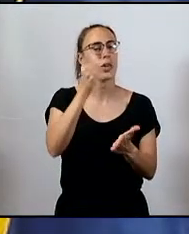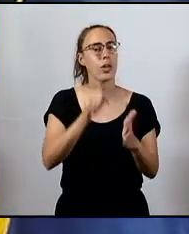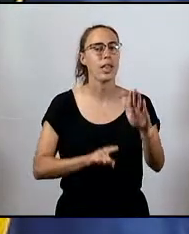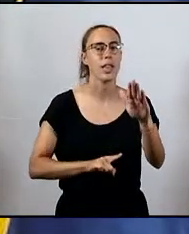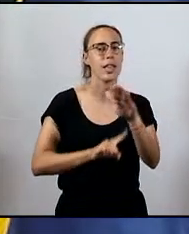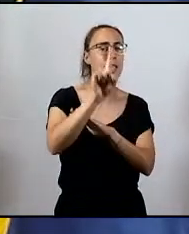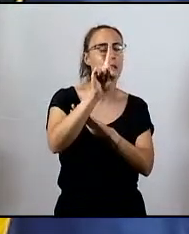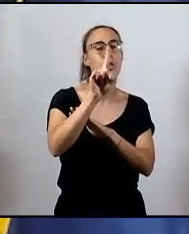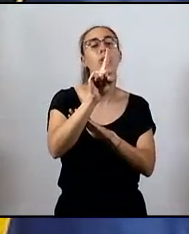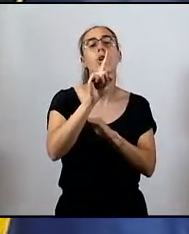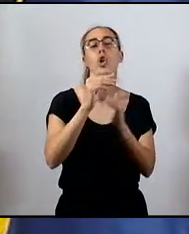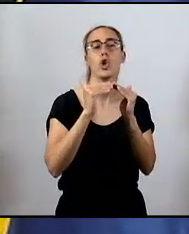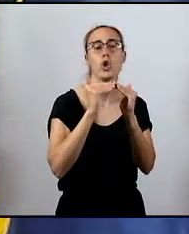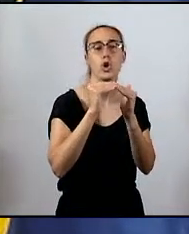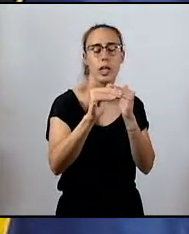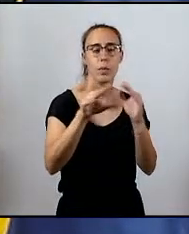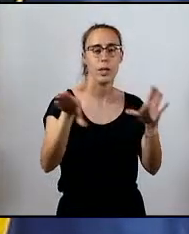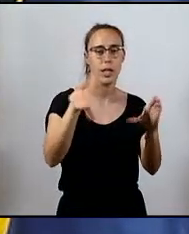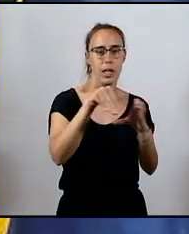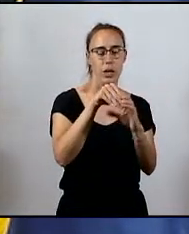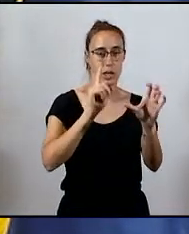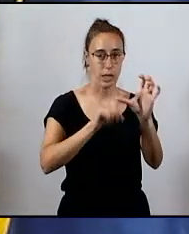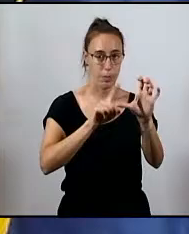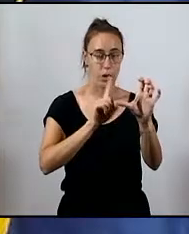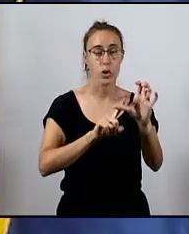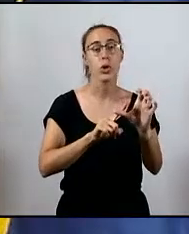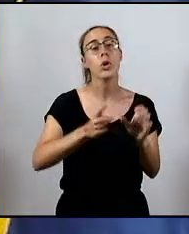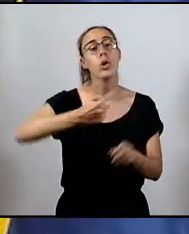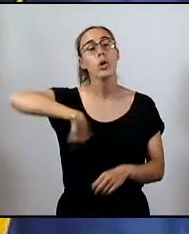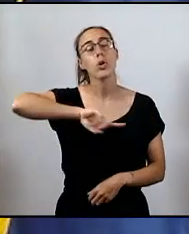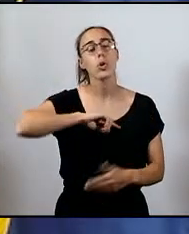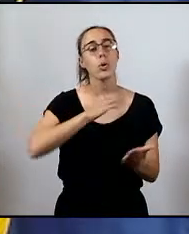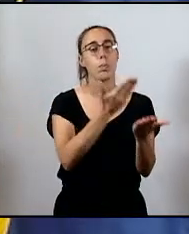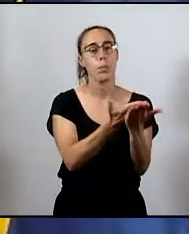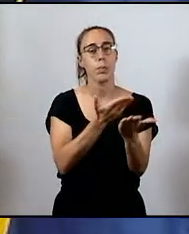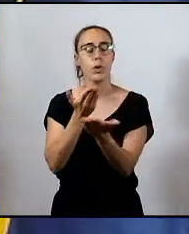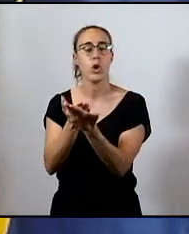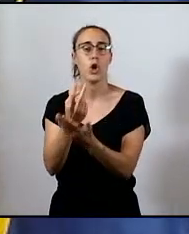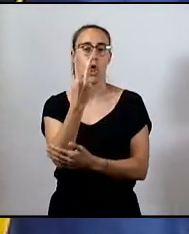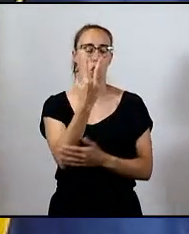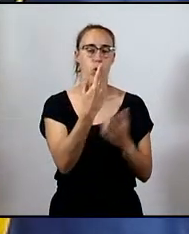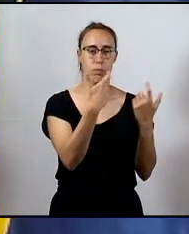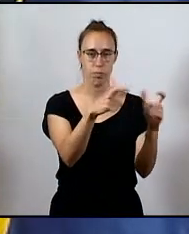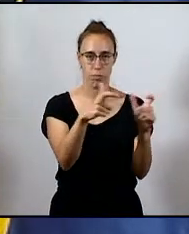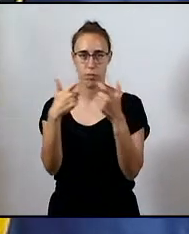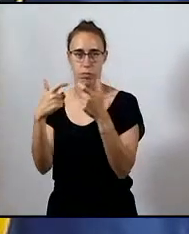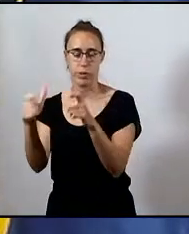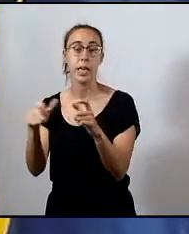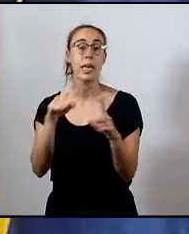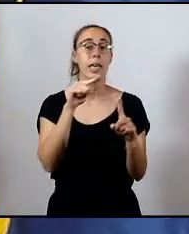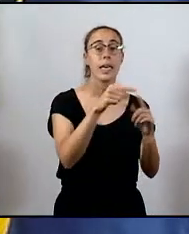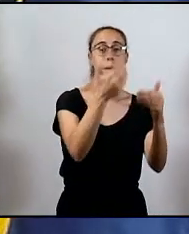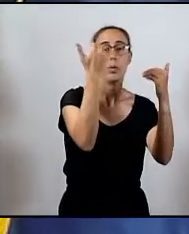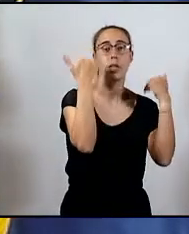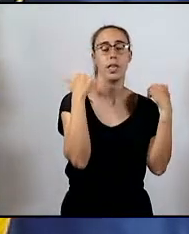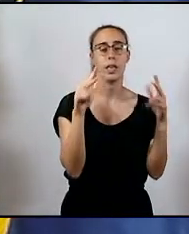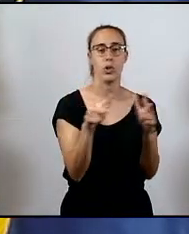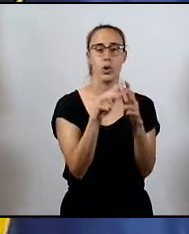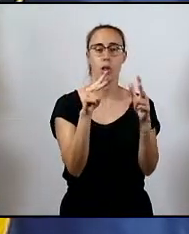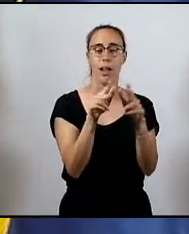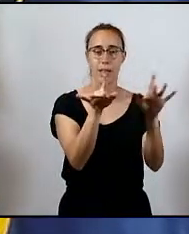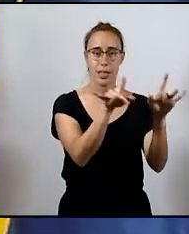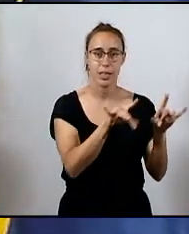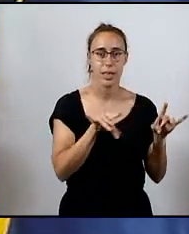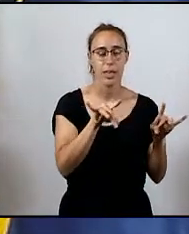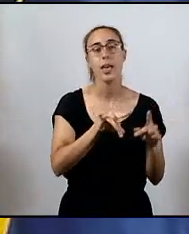de Extremadura. Proponemos dos categorías en este distintivo: la responsabilidad social territorial y